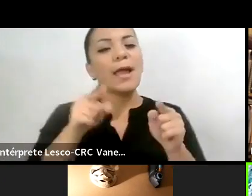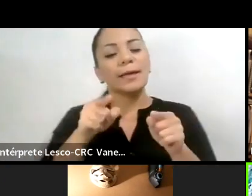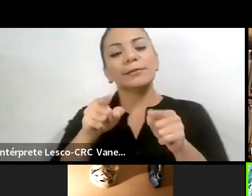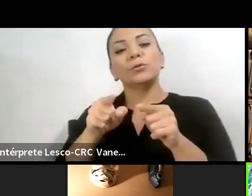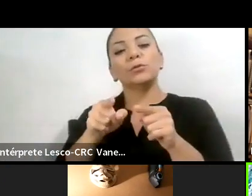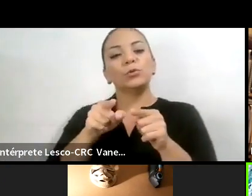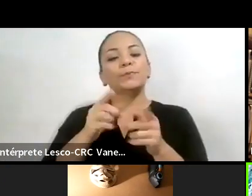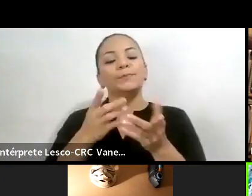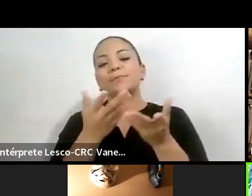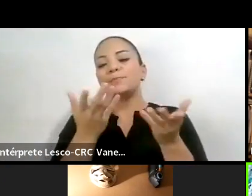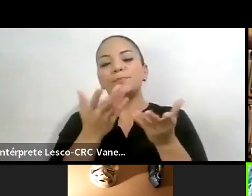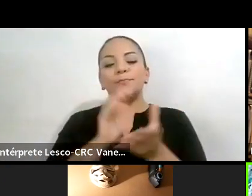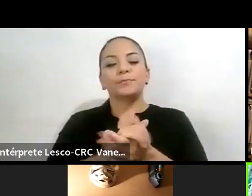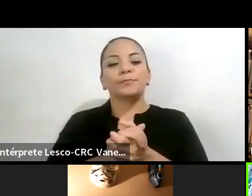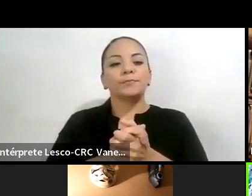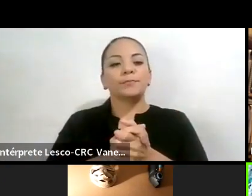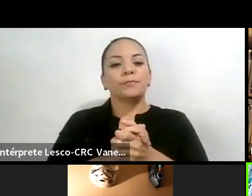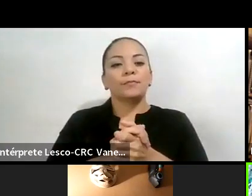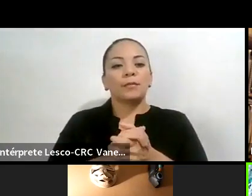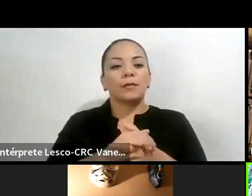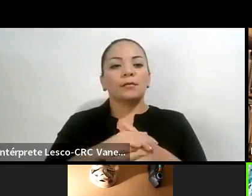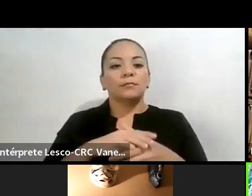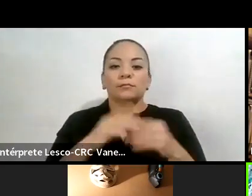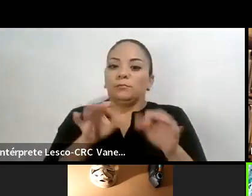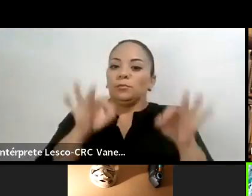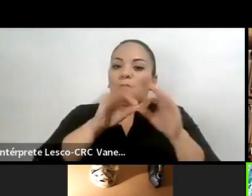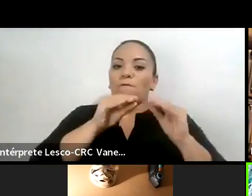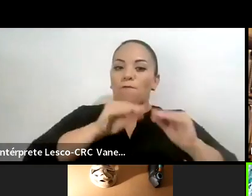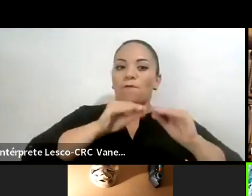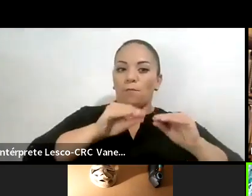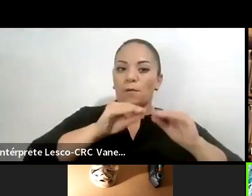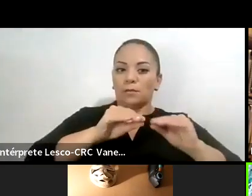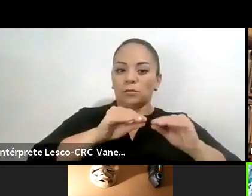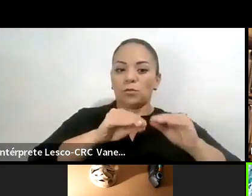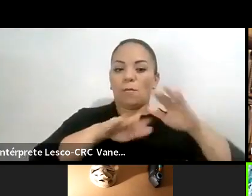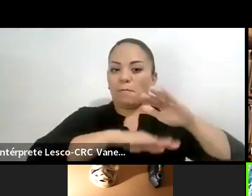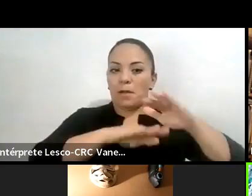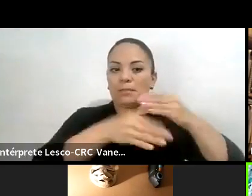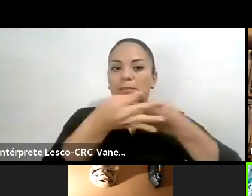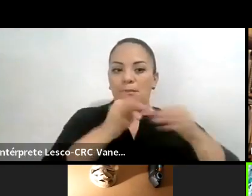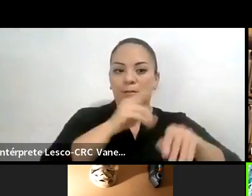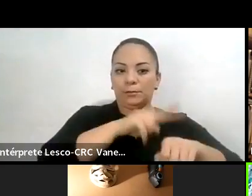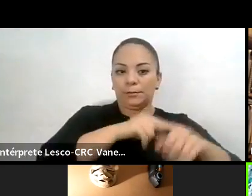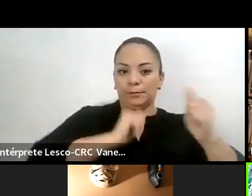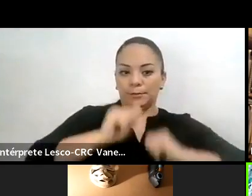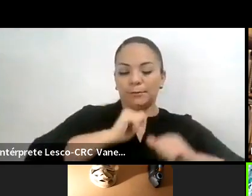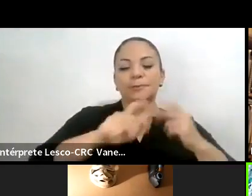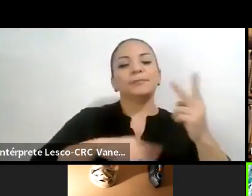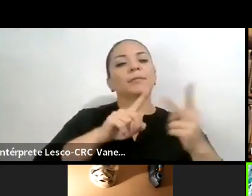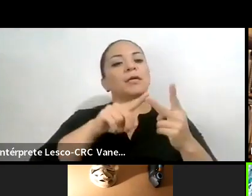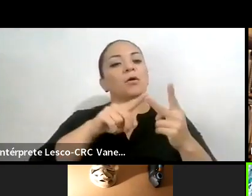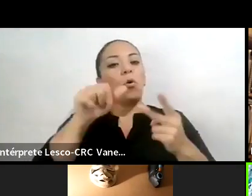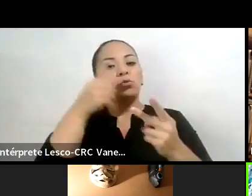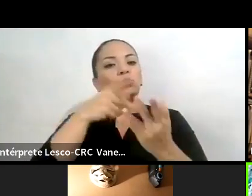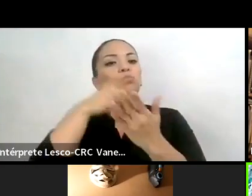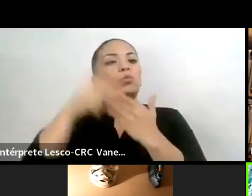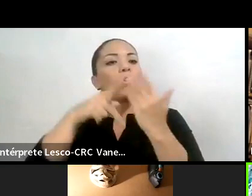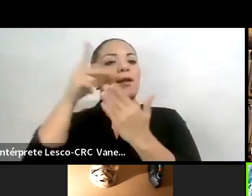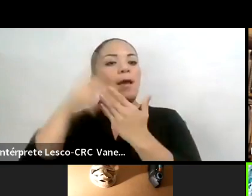dentro de la formación básica que damos en el taller, como con programas muy interesantes que tenemos